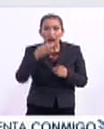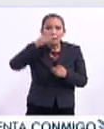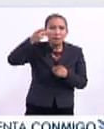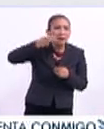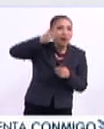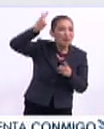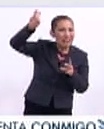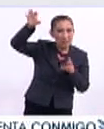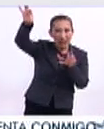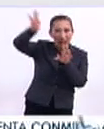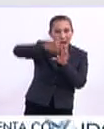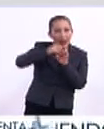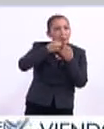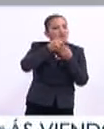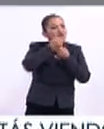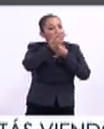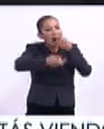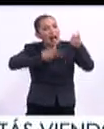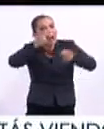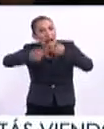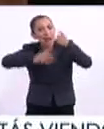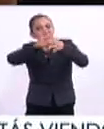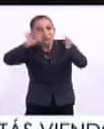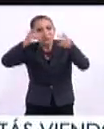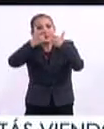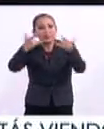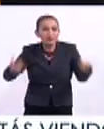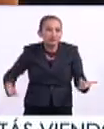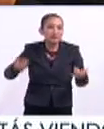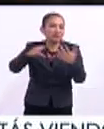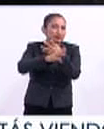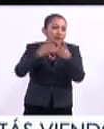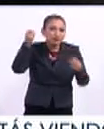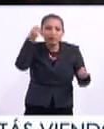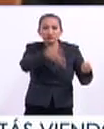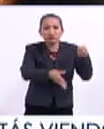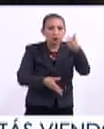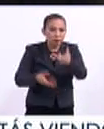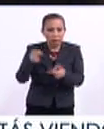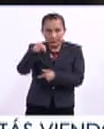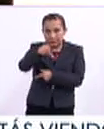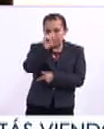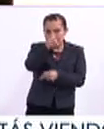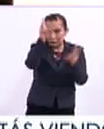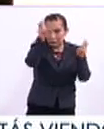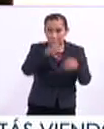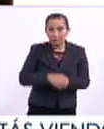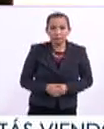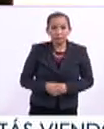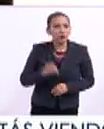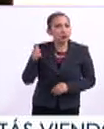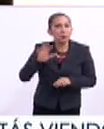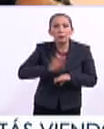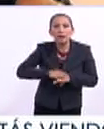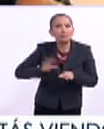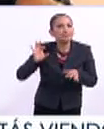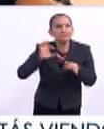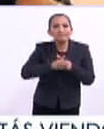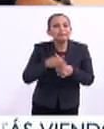tema y le damos vueltas con narrativas, con historias particulares a ese mismo tema. Bueno, ¿algo más que nos quieras